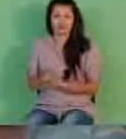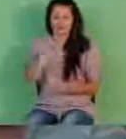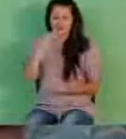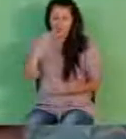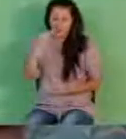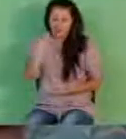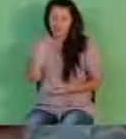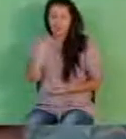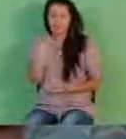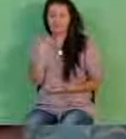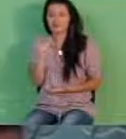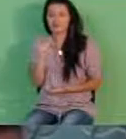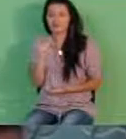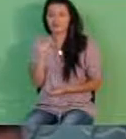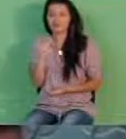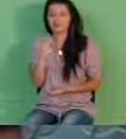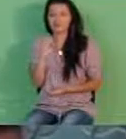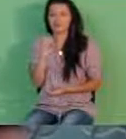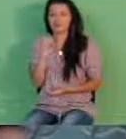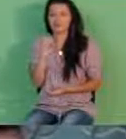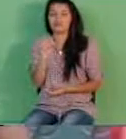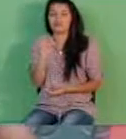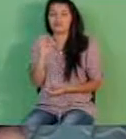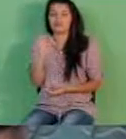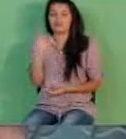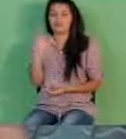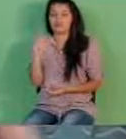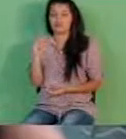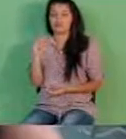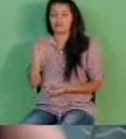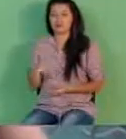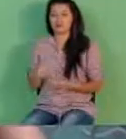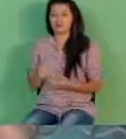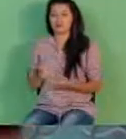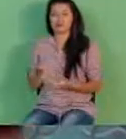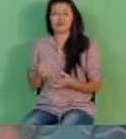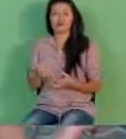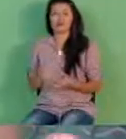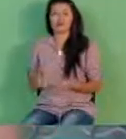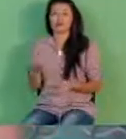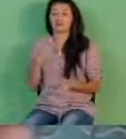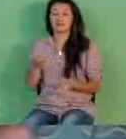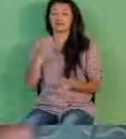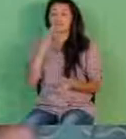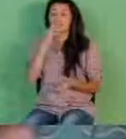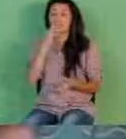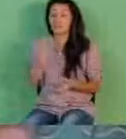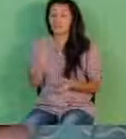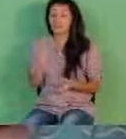es un es como químico no entonces pues Imagínese todo lo que le pudo causar a ese Pobre niño en el estómago